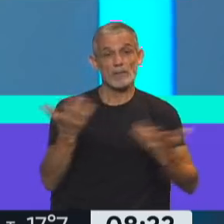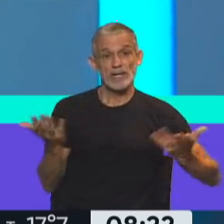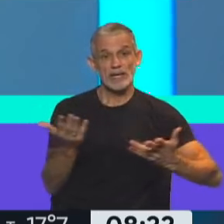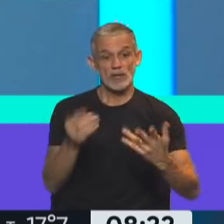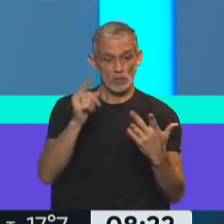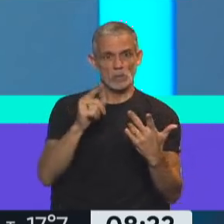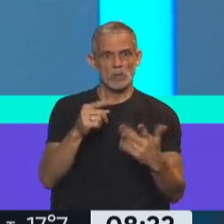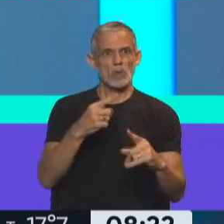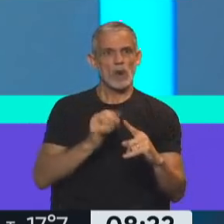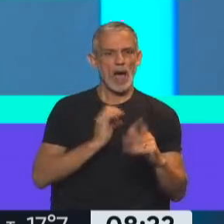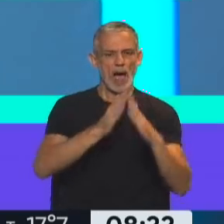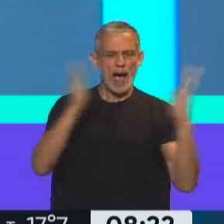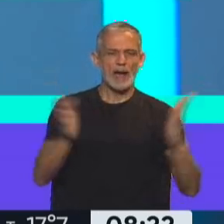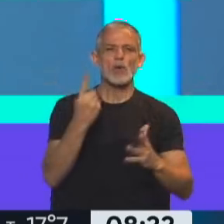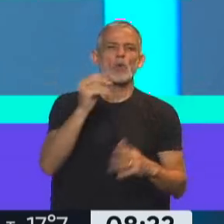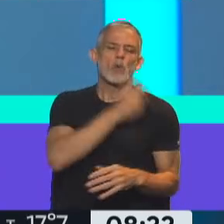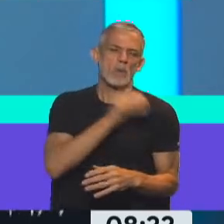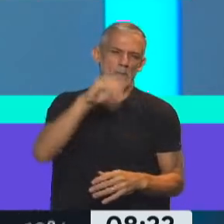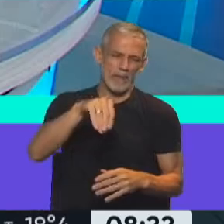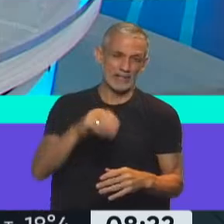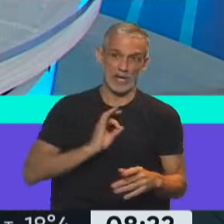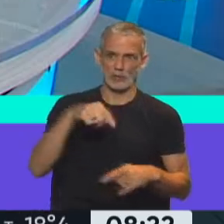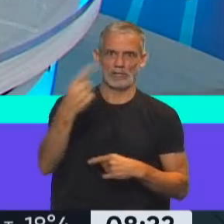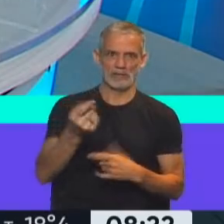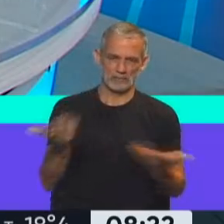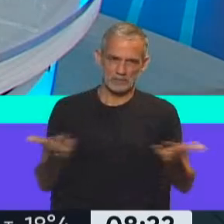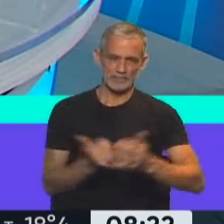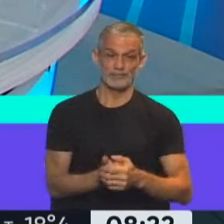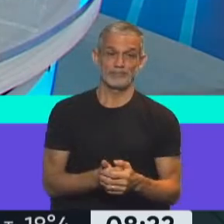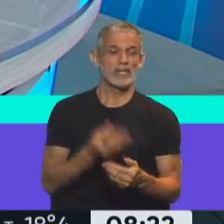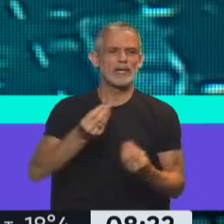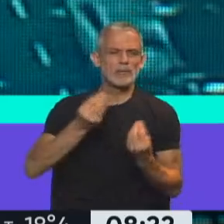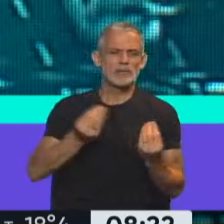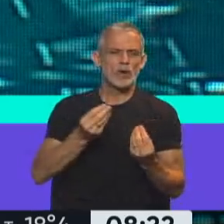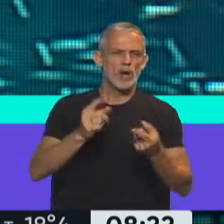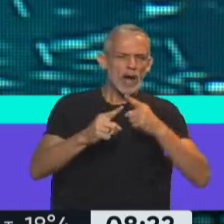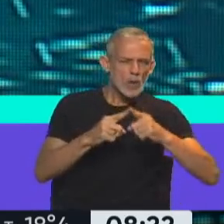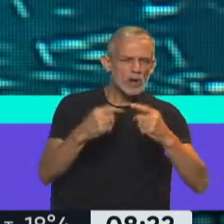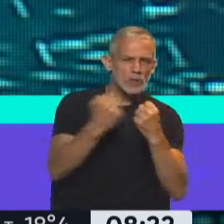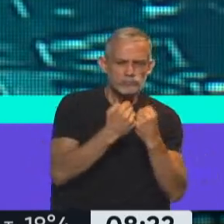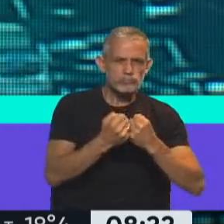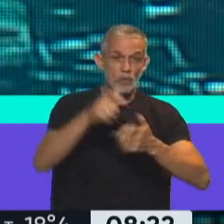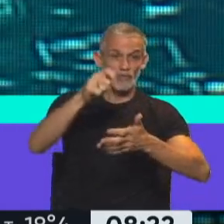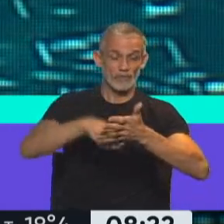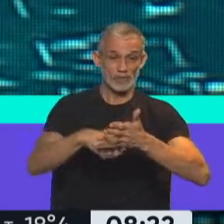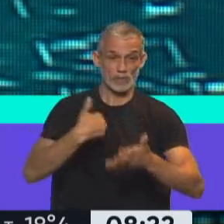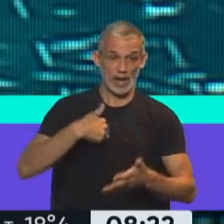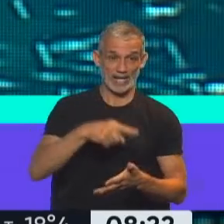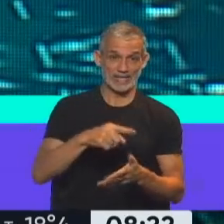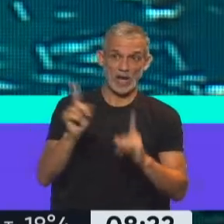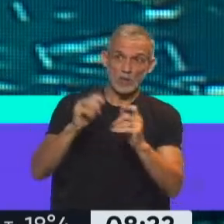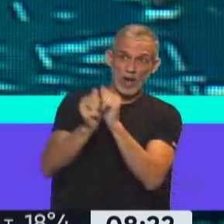refuerzo anual con este virus. Que viene a la vuelta de la esquina. Claro, y entonces repregunto, ¿qué pasa con aquellos acuerdos, con aquellos convenios que han sido firmados por nuestro país con